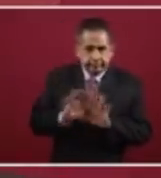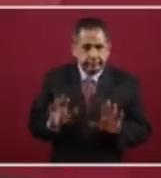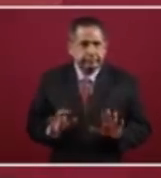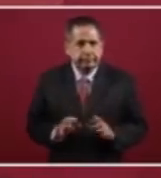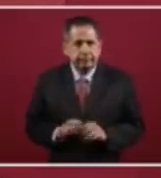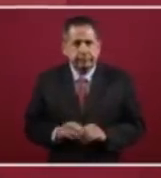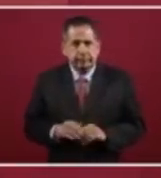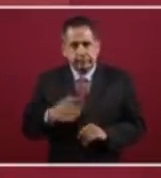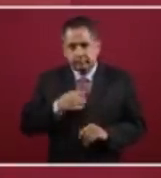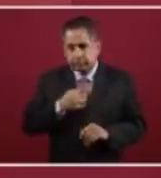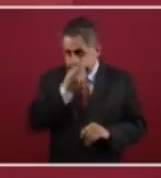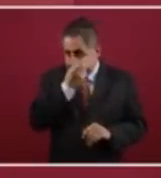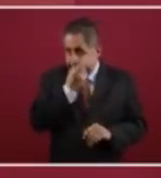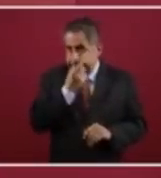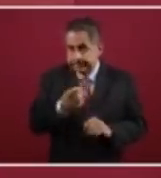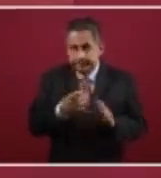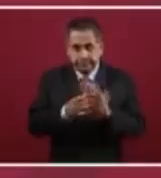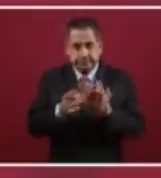Les puedo decir que